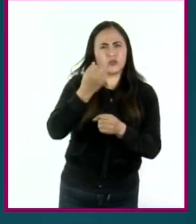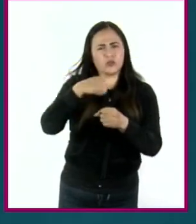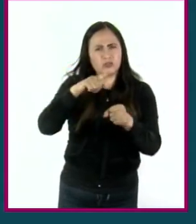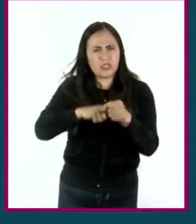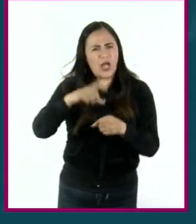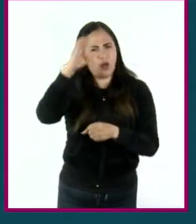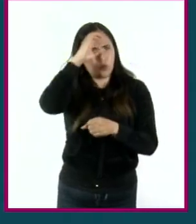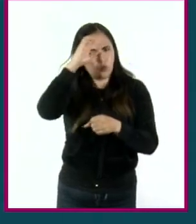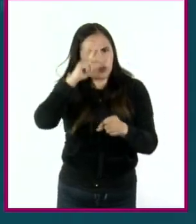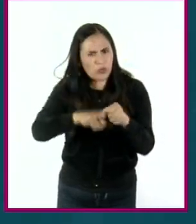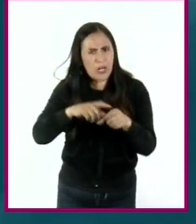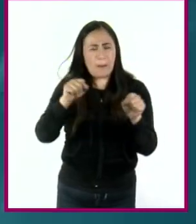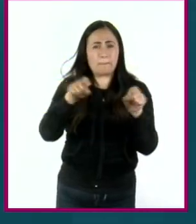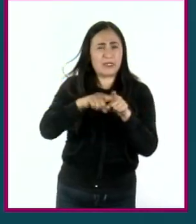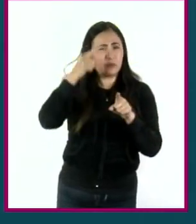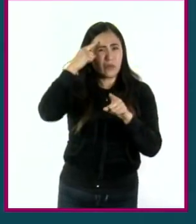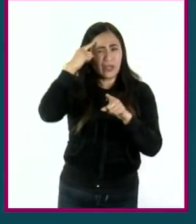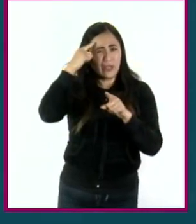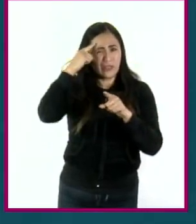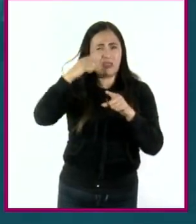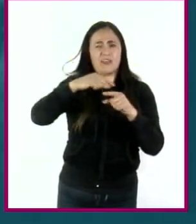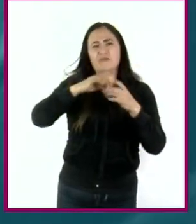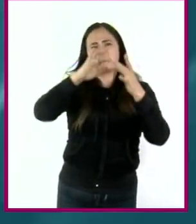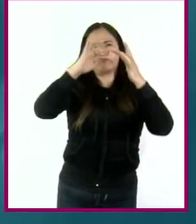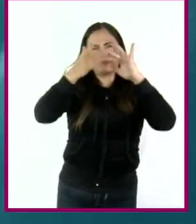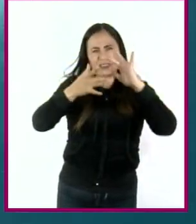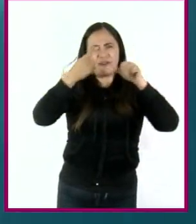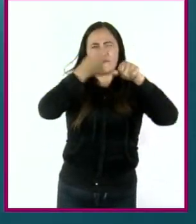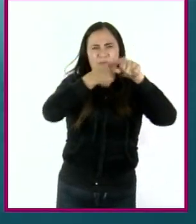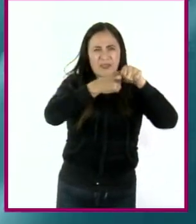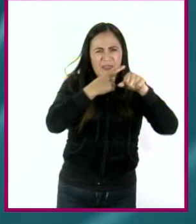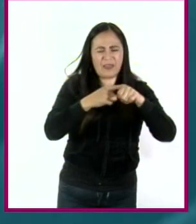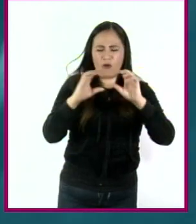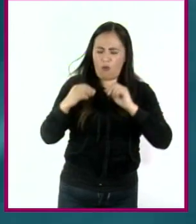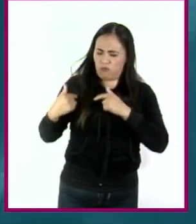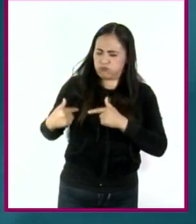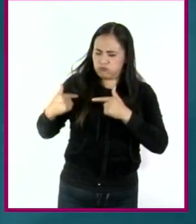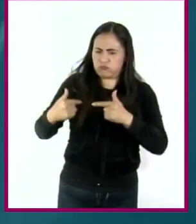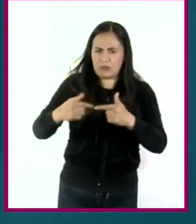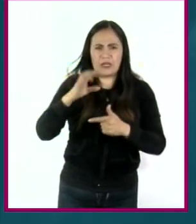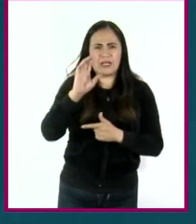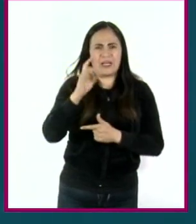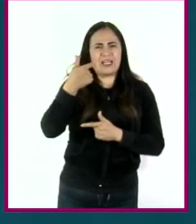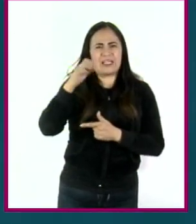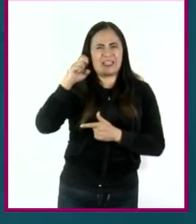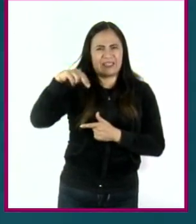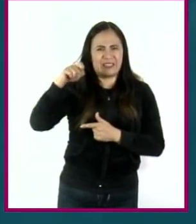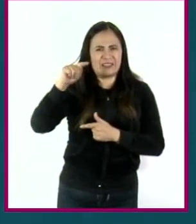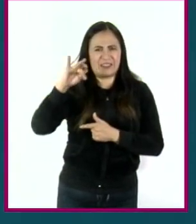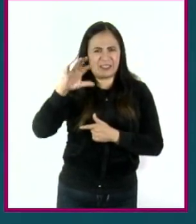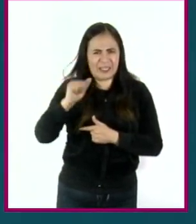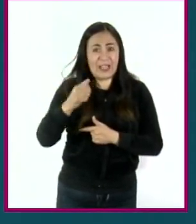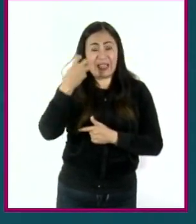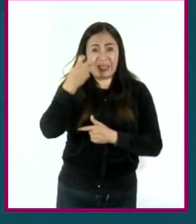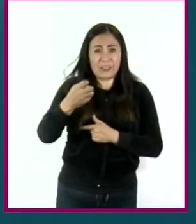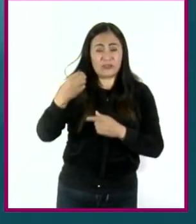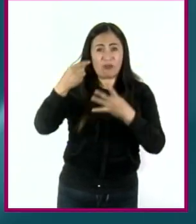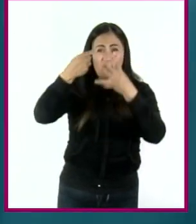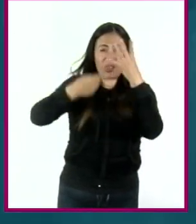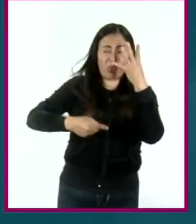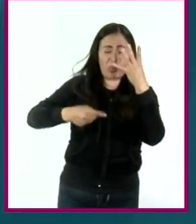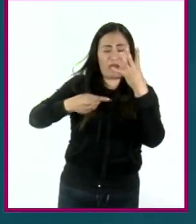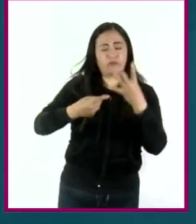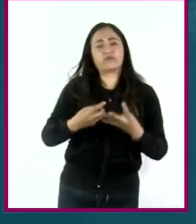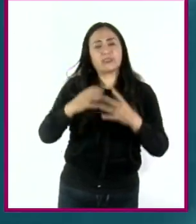así como lesiones cerebrales, la genética y los aprendizajes obtenidos ejercen influencia en el cerebro y por